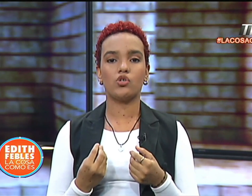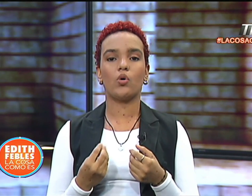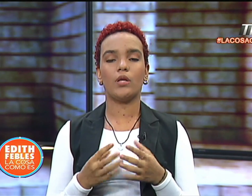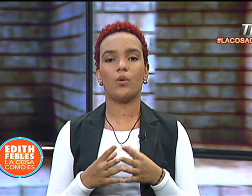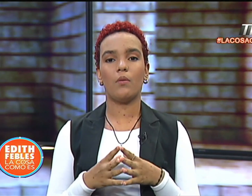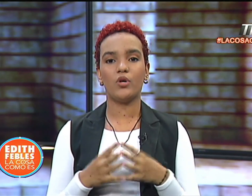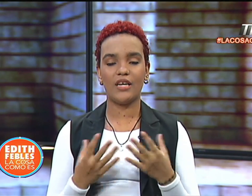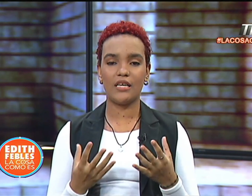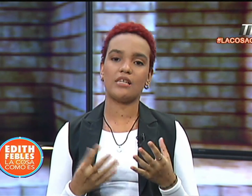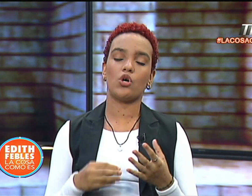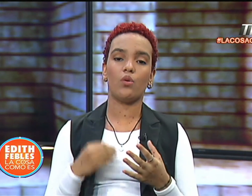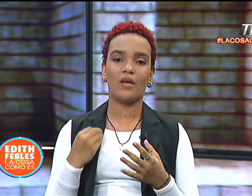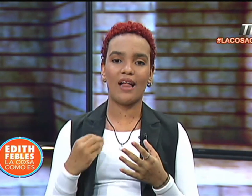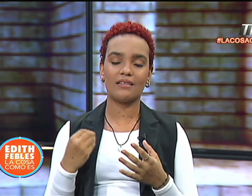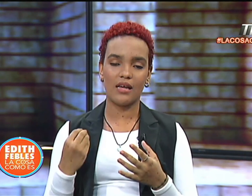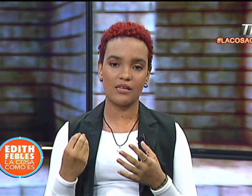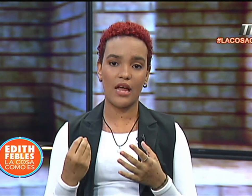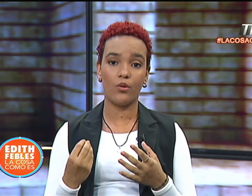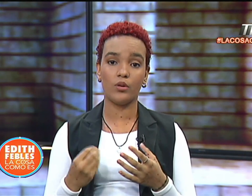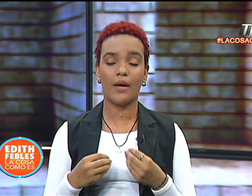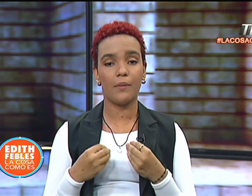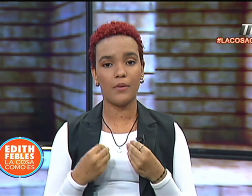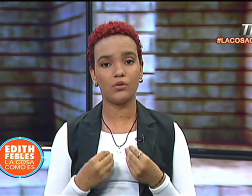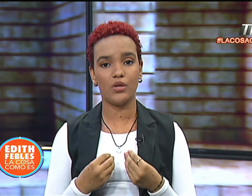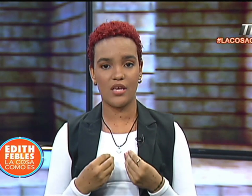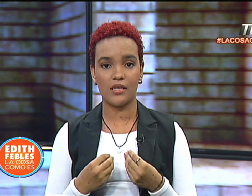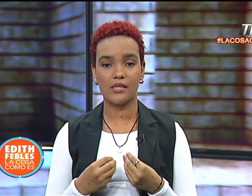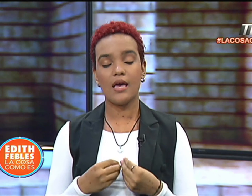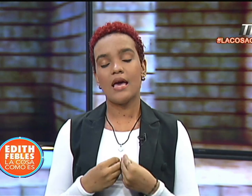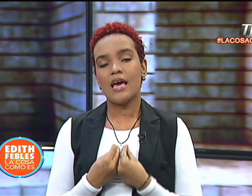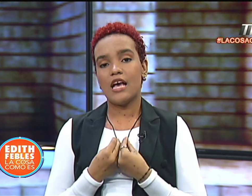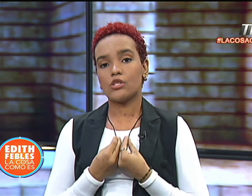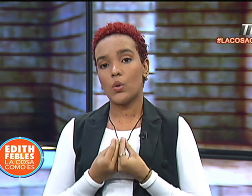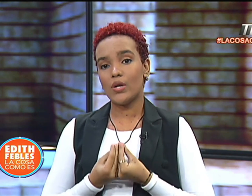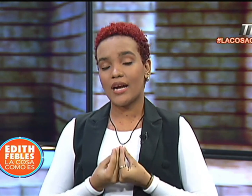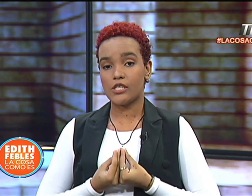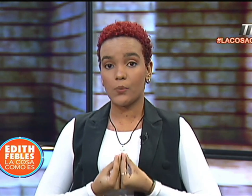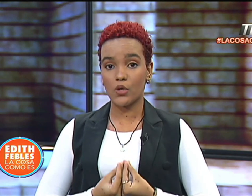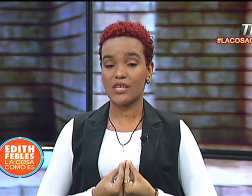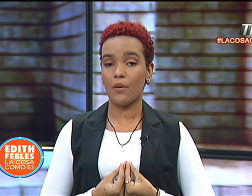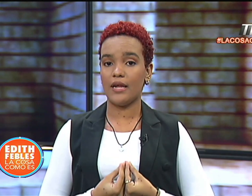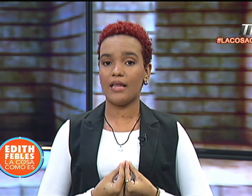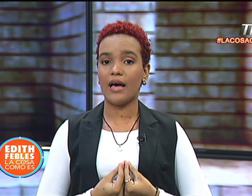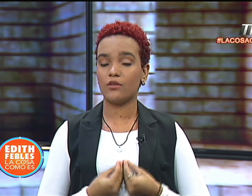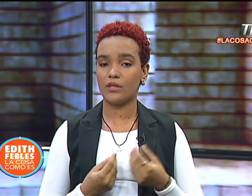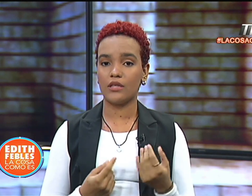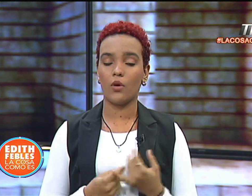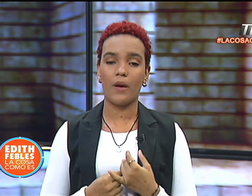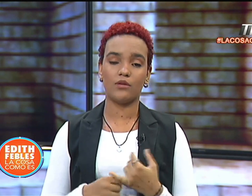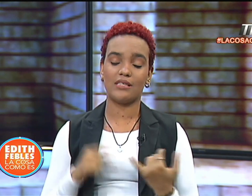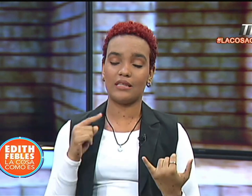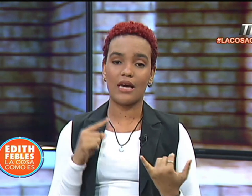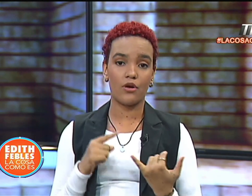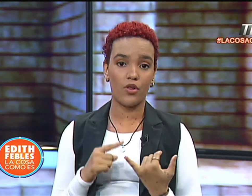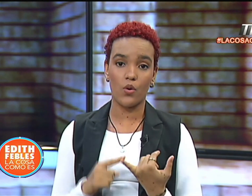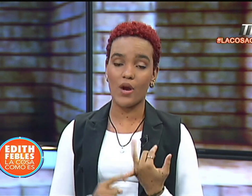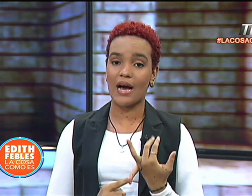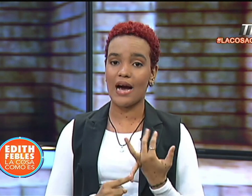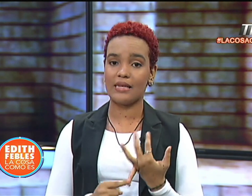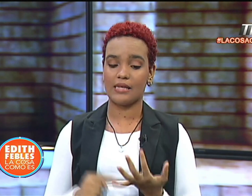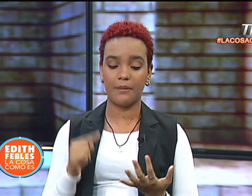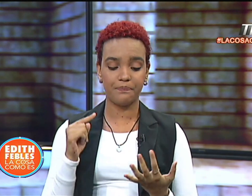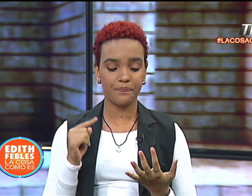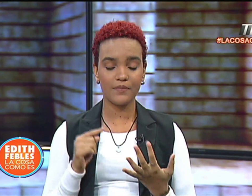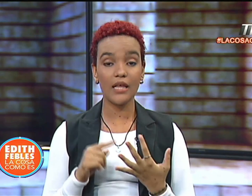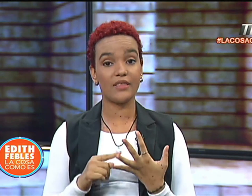penoso cuando vemos niñas obligadas a ser adultas vive tu niñez es una responsabilidad que tú estás tomando hacerte cargo de una